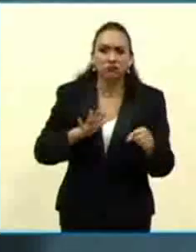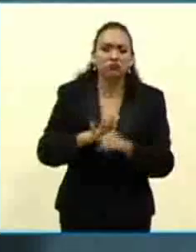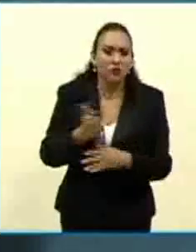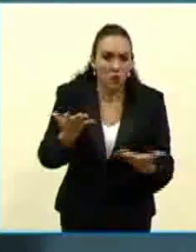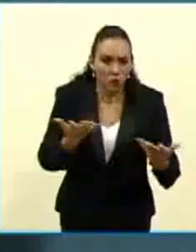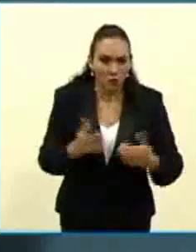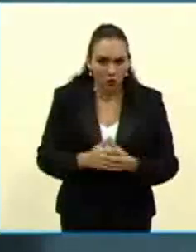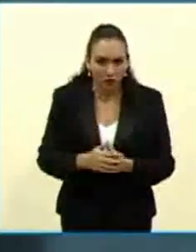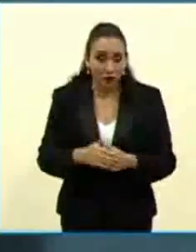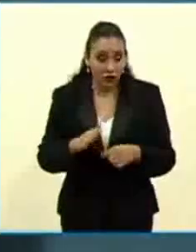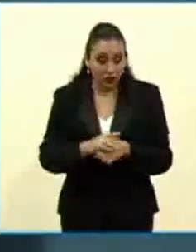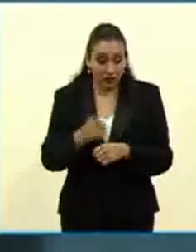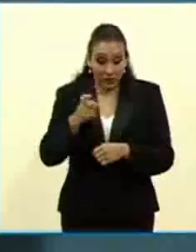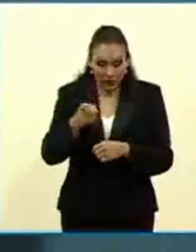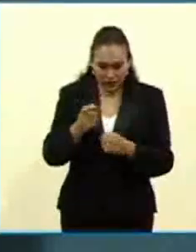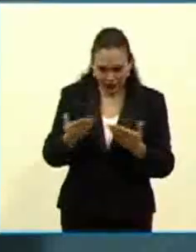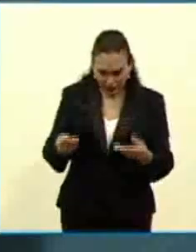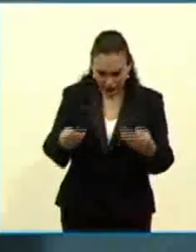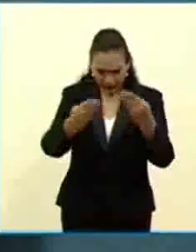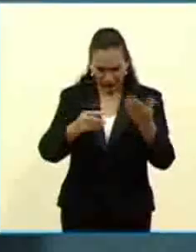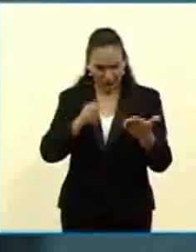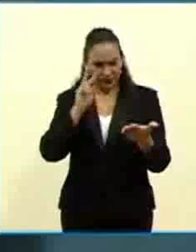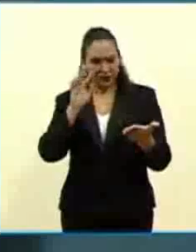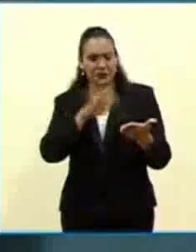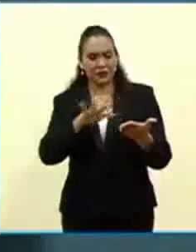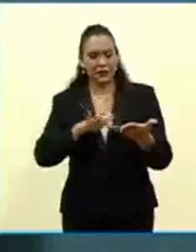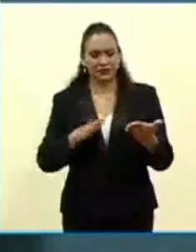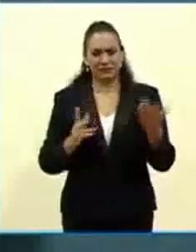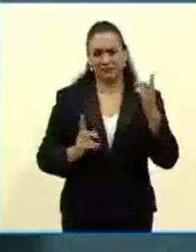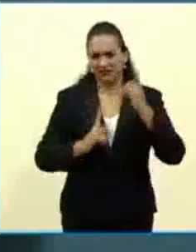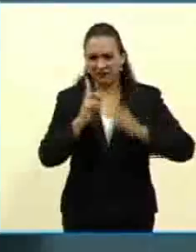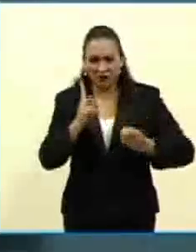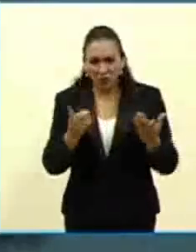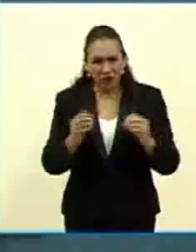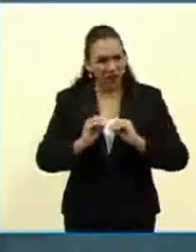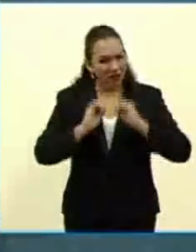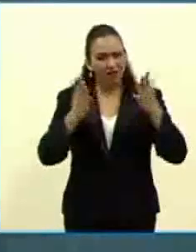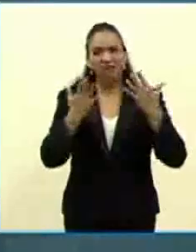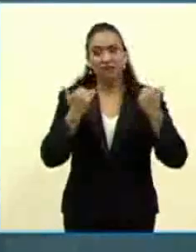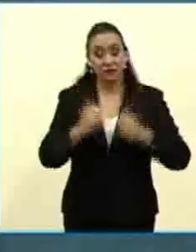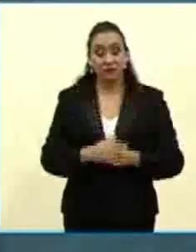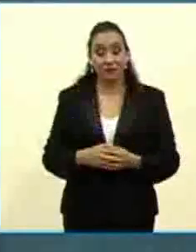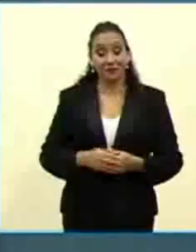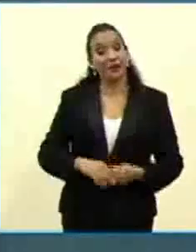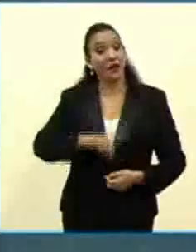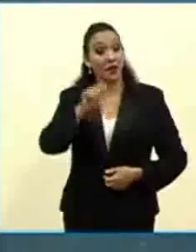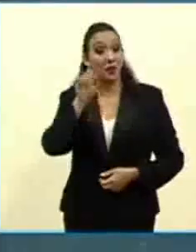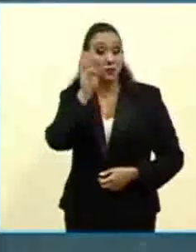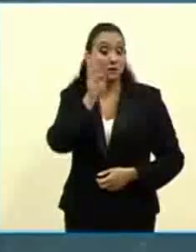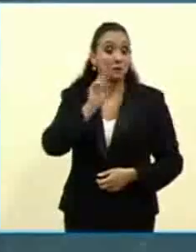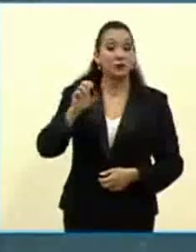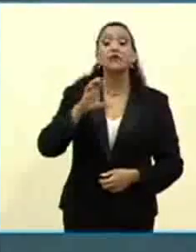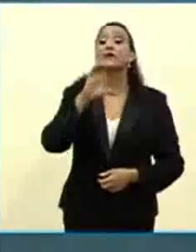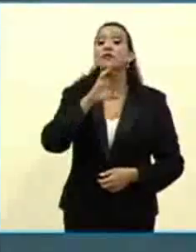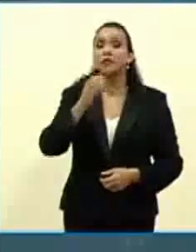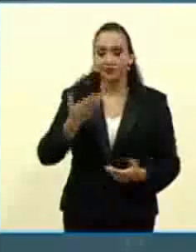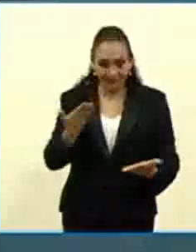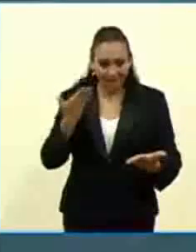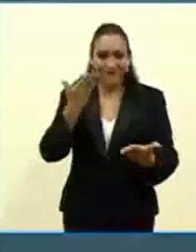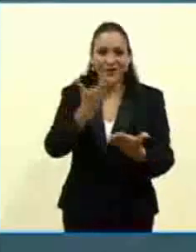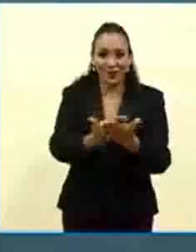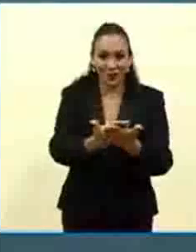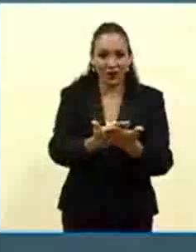como este, resultan dudosos o trascendentes. El ministro Juan Luis González Alcántara Carrancá presentó una